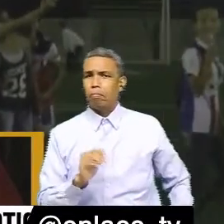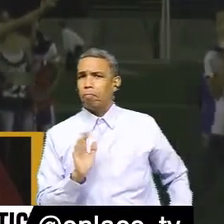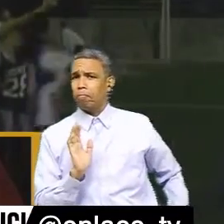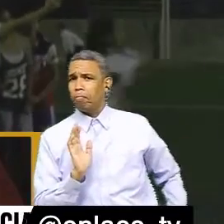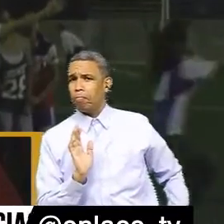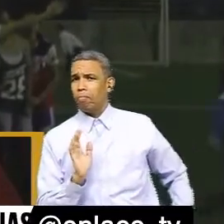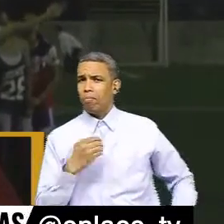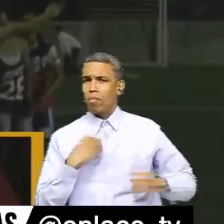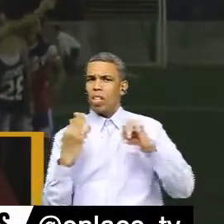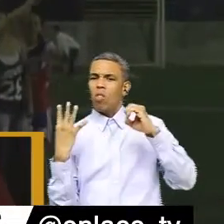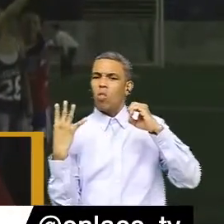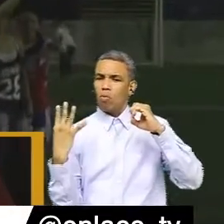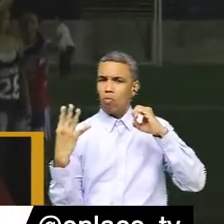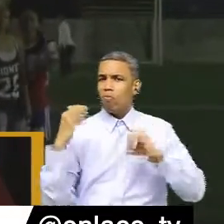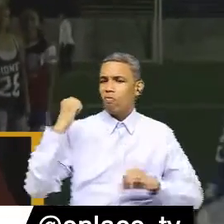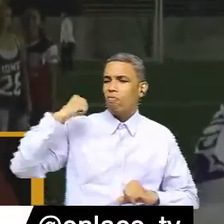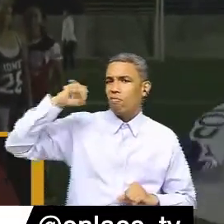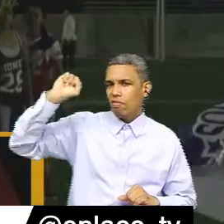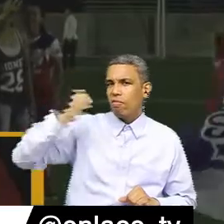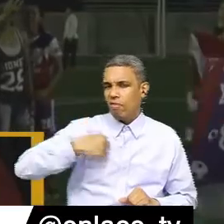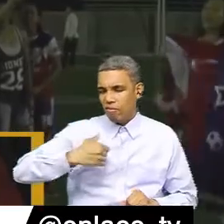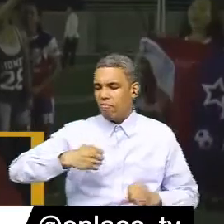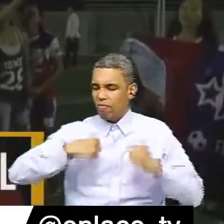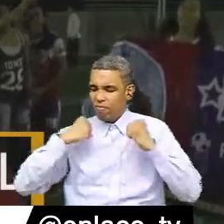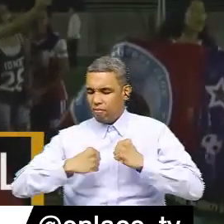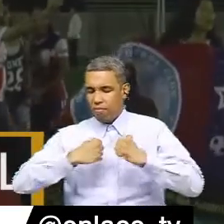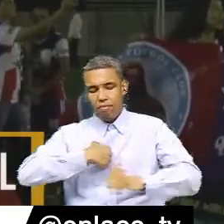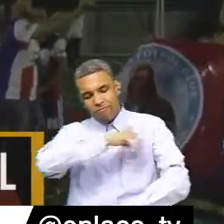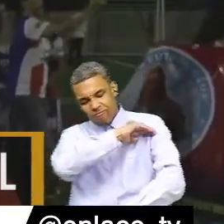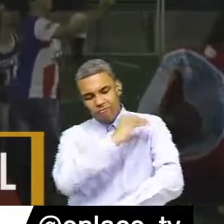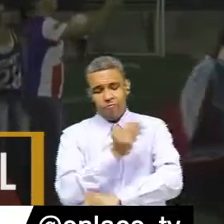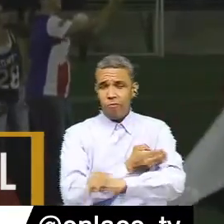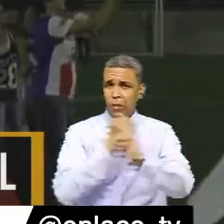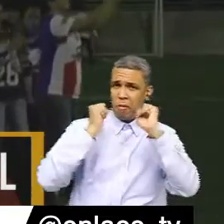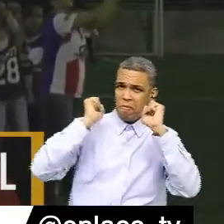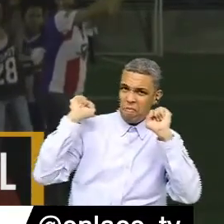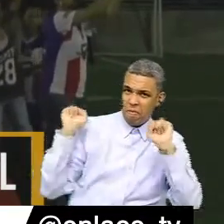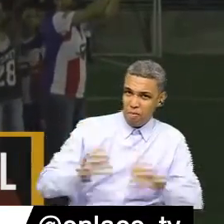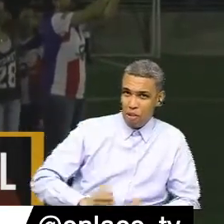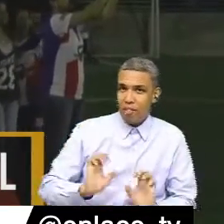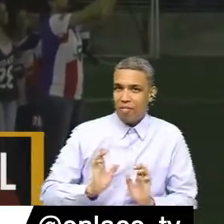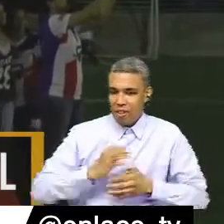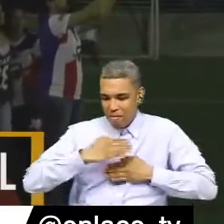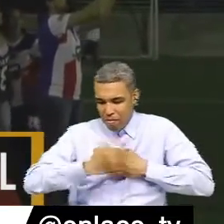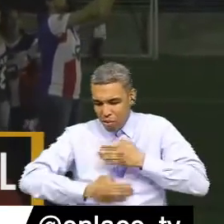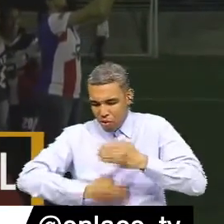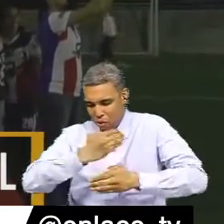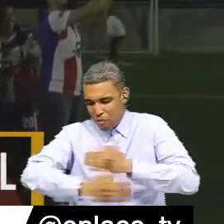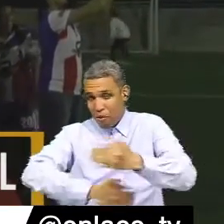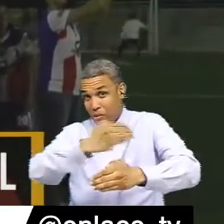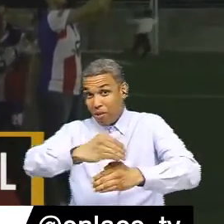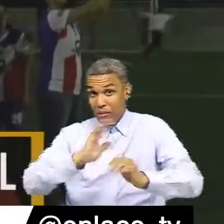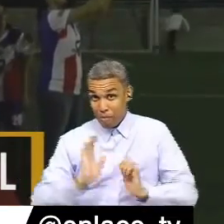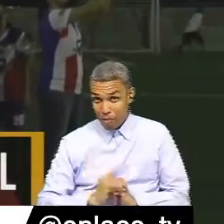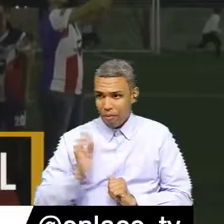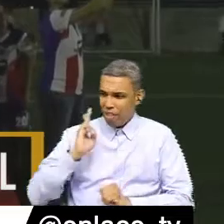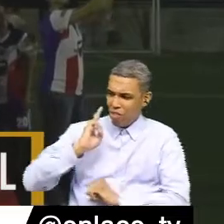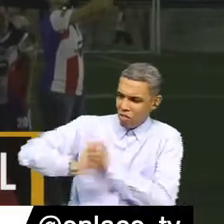se ganó con credibilidad con categoría y eso nos permite seguir consolidando ese proyecto deportivo que empezó hace dos años